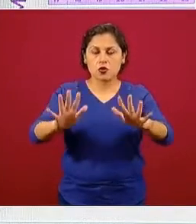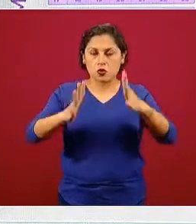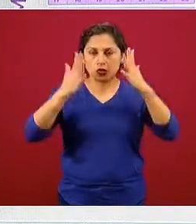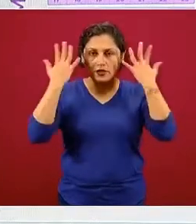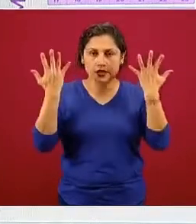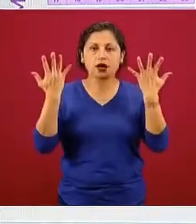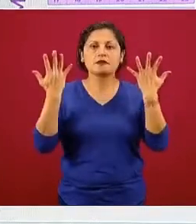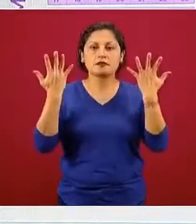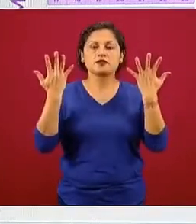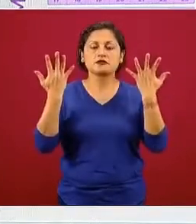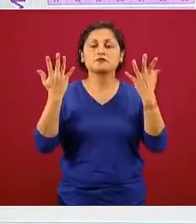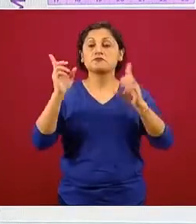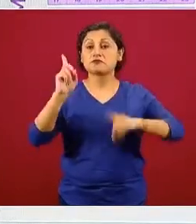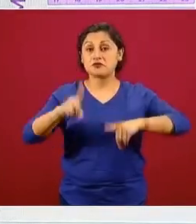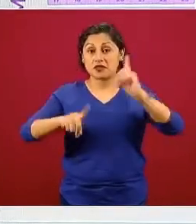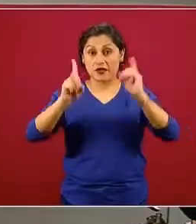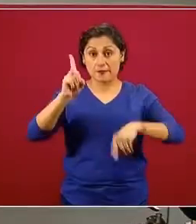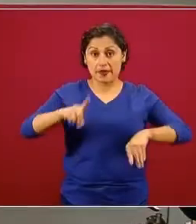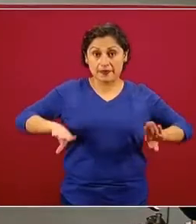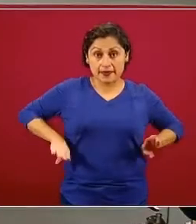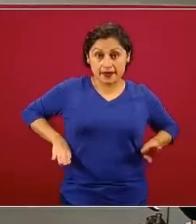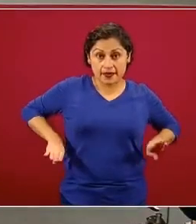de COVID-19 es diferente,